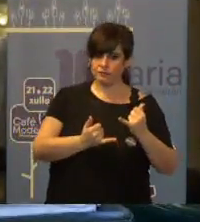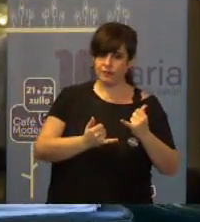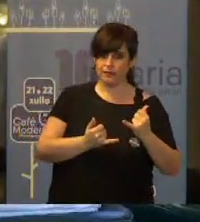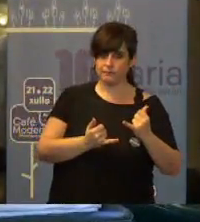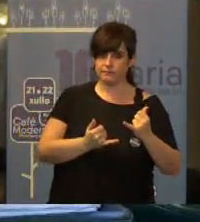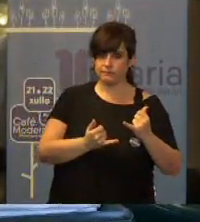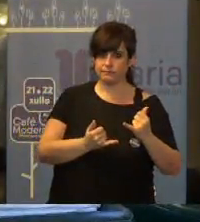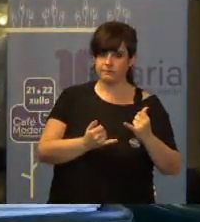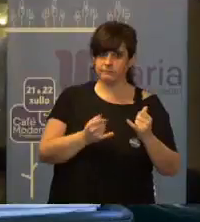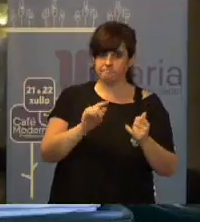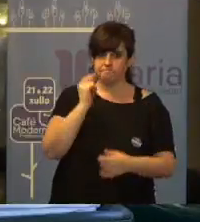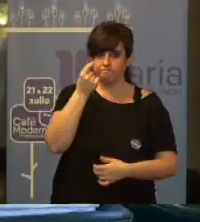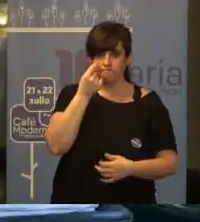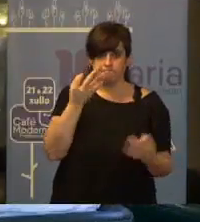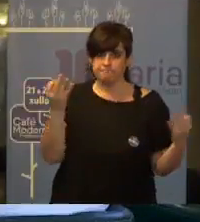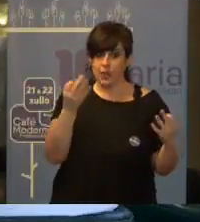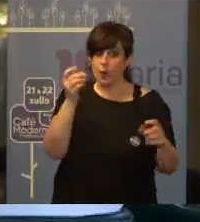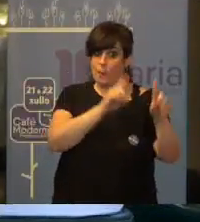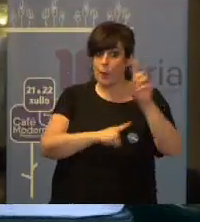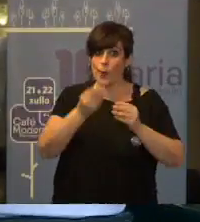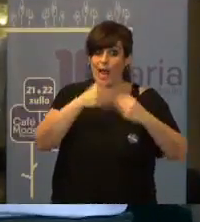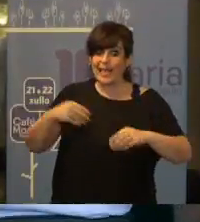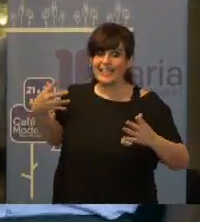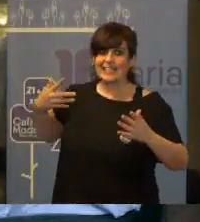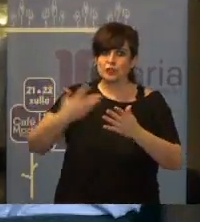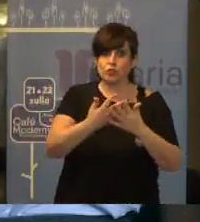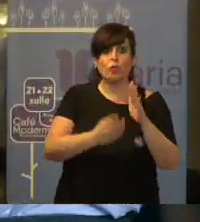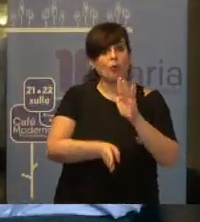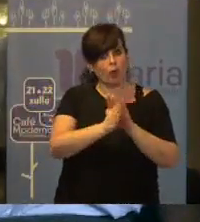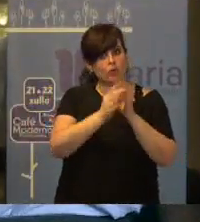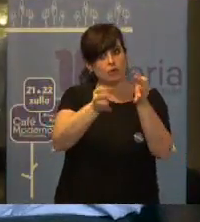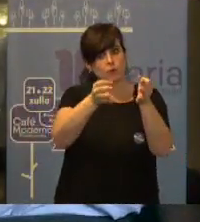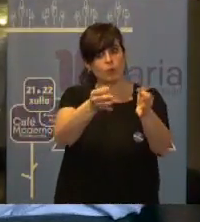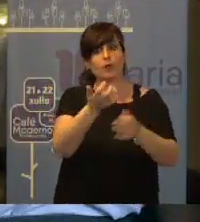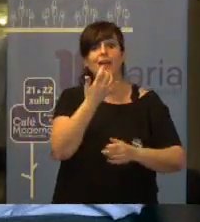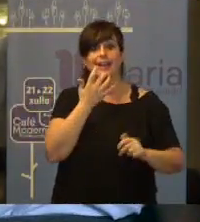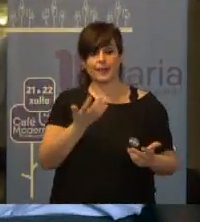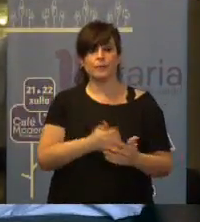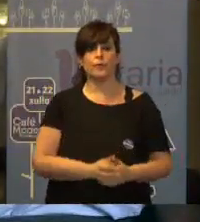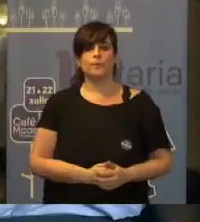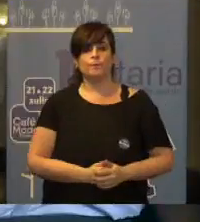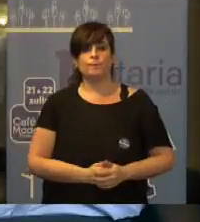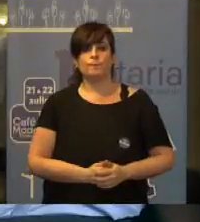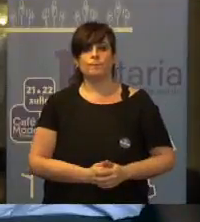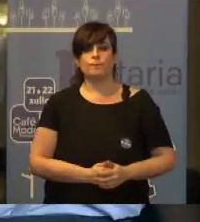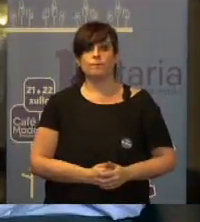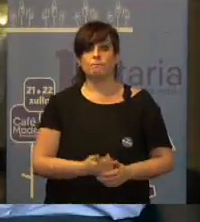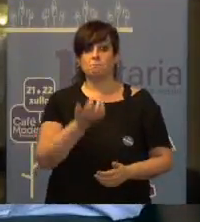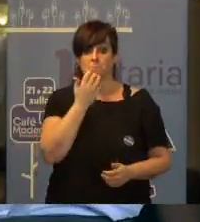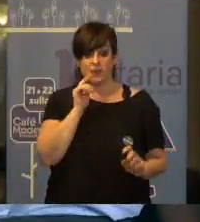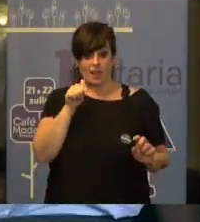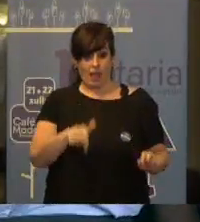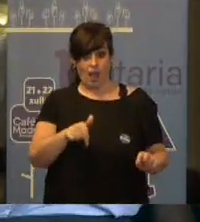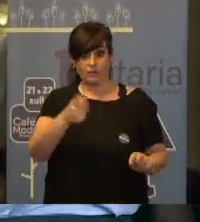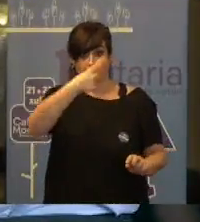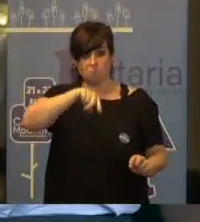siguen persistindo problemas que son históricos. Por poñer un exemplo, si poñemos aquí en riba da mesa, se todos dicimos